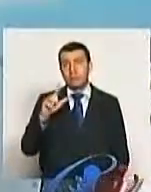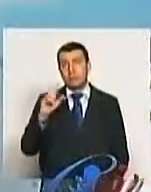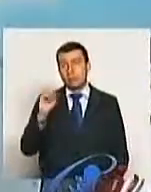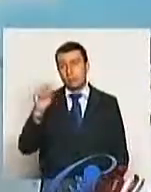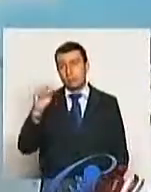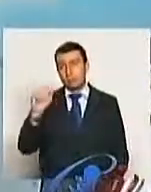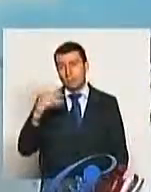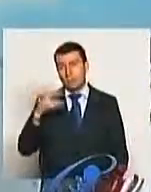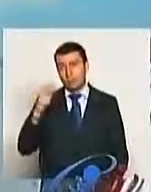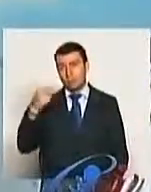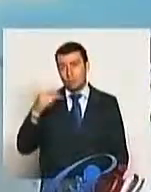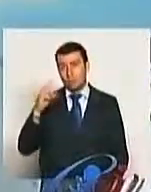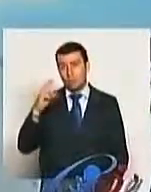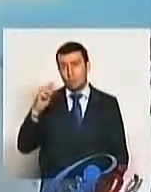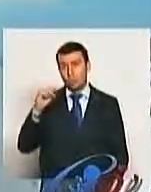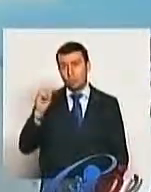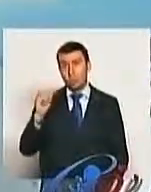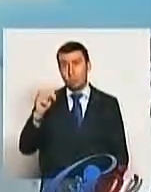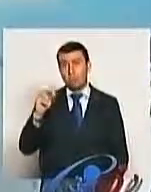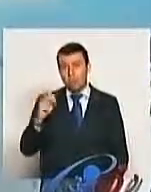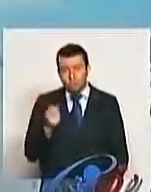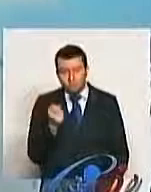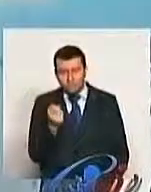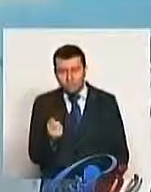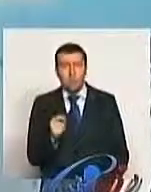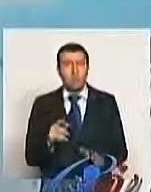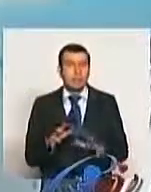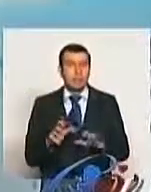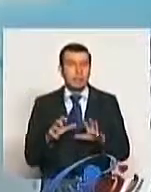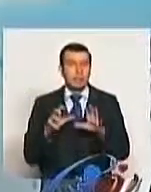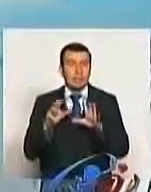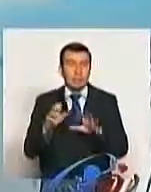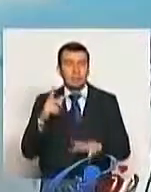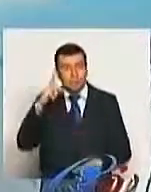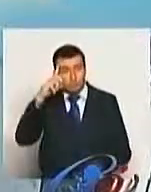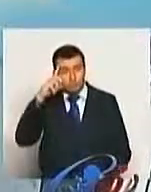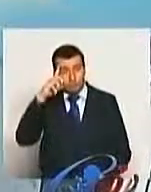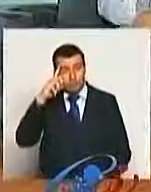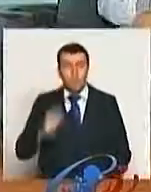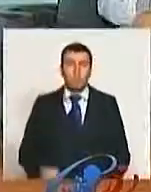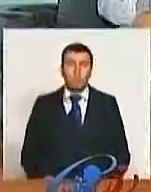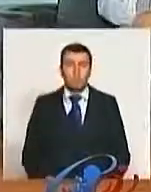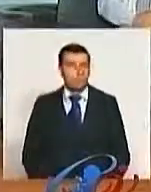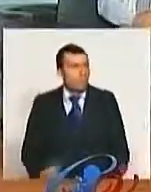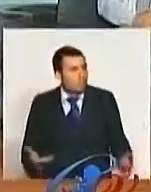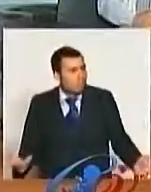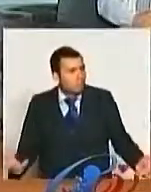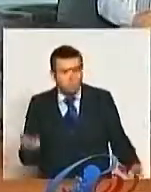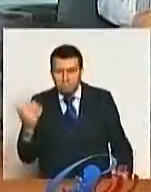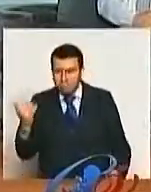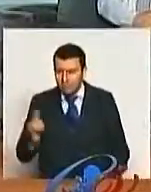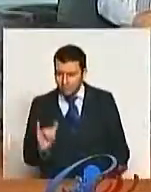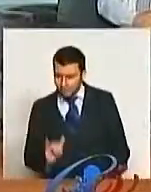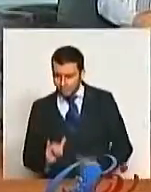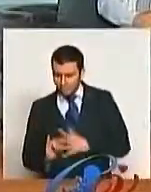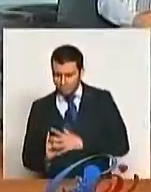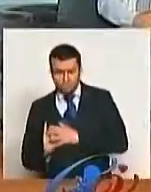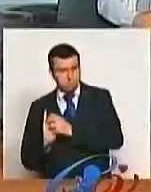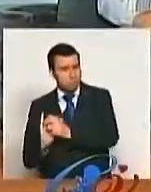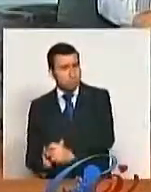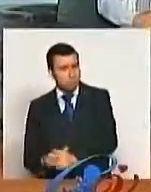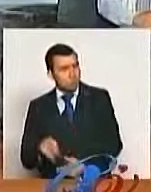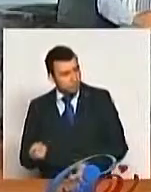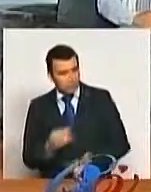estaba cerquita a un cáncer de la vagina. Y se preguntarán por qué si no tenía útero sangraba y tenía